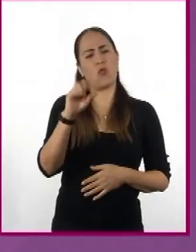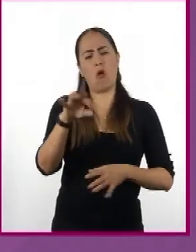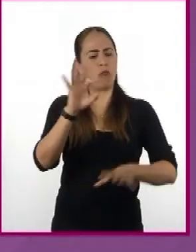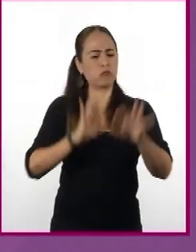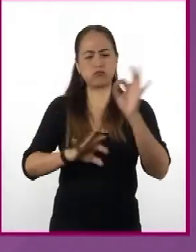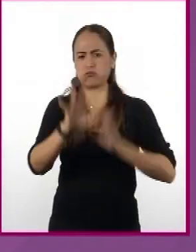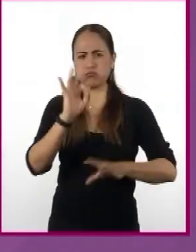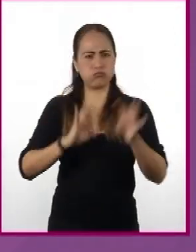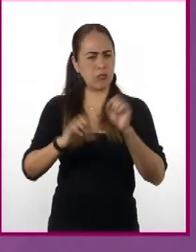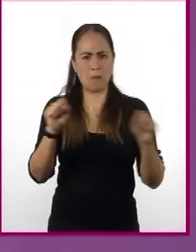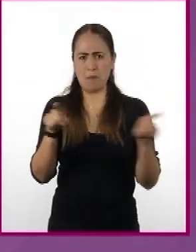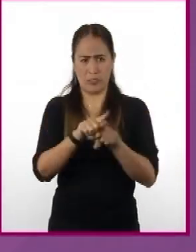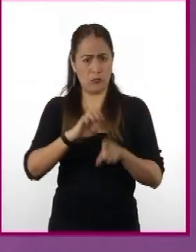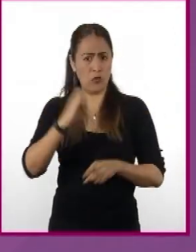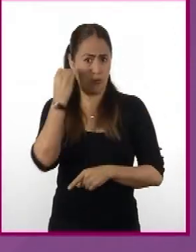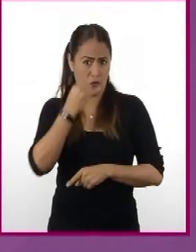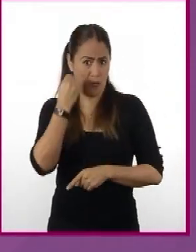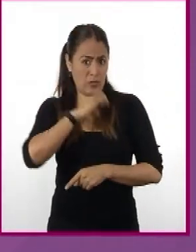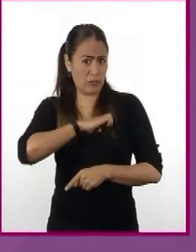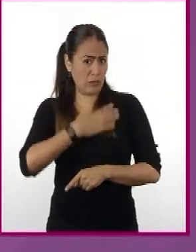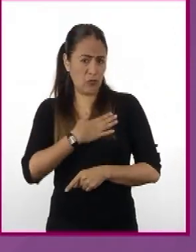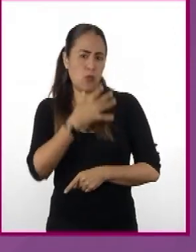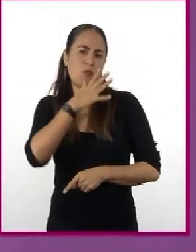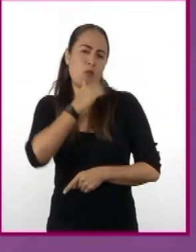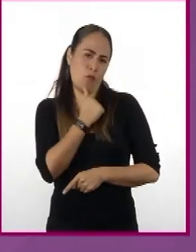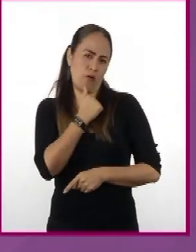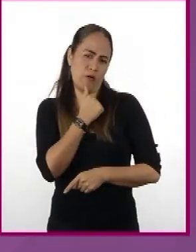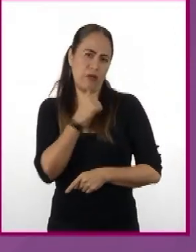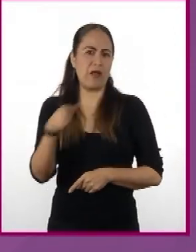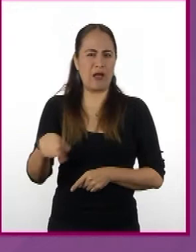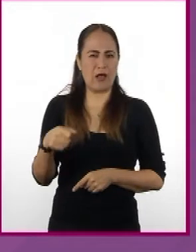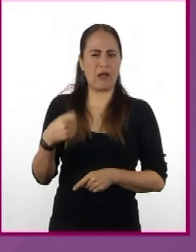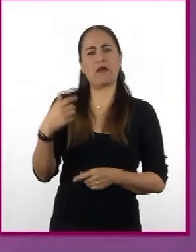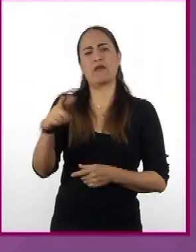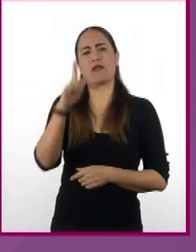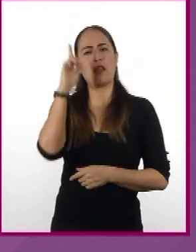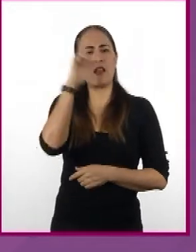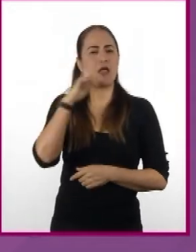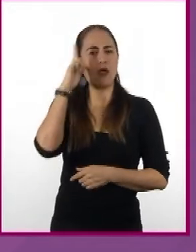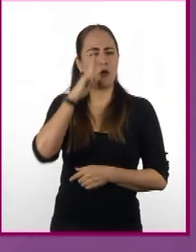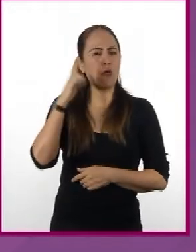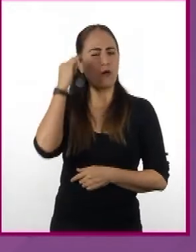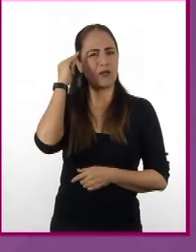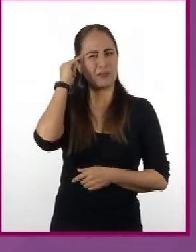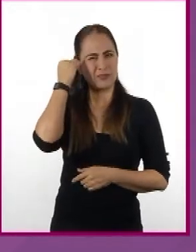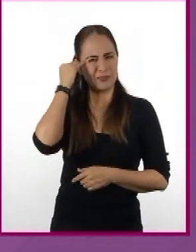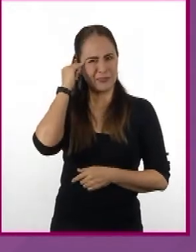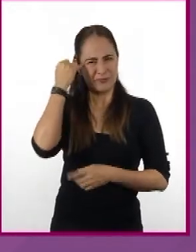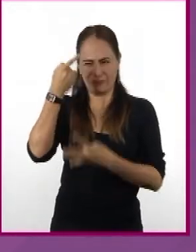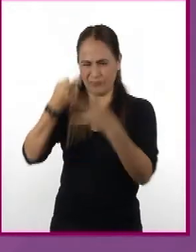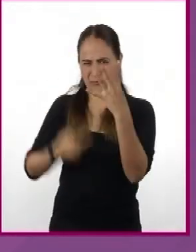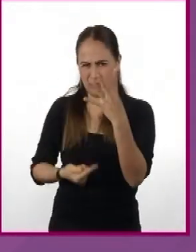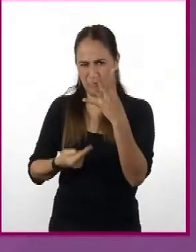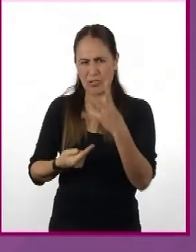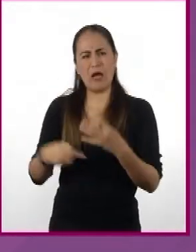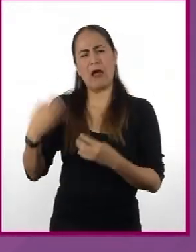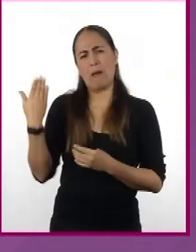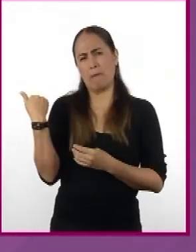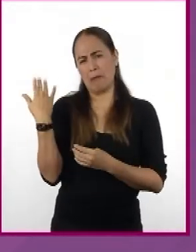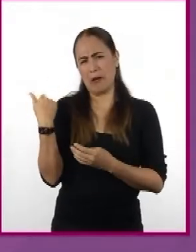que en español, porque primero en las lenguas llevamos en realidad muy poco